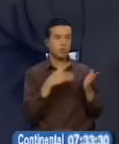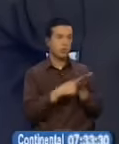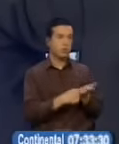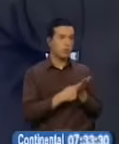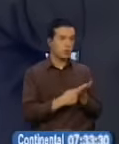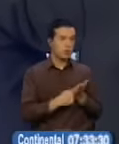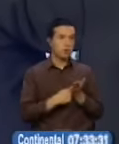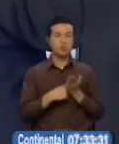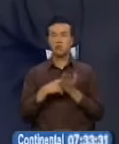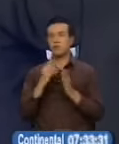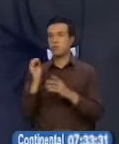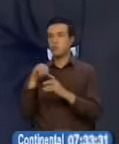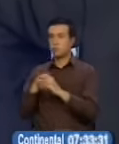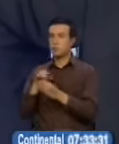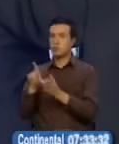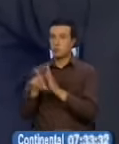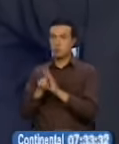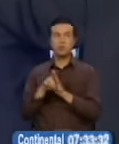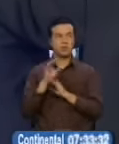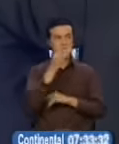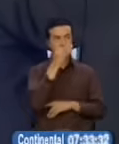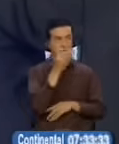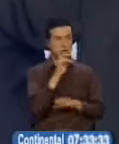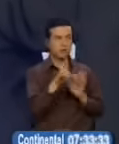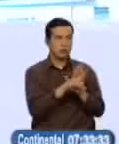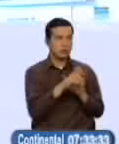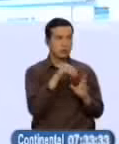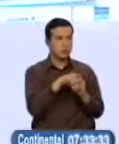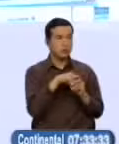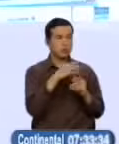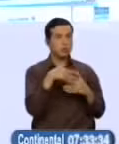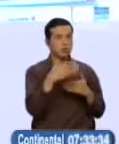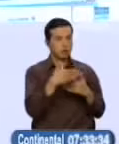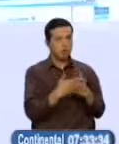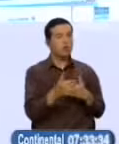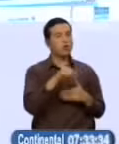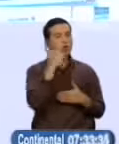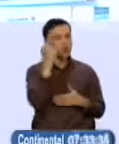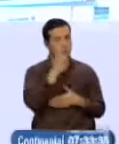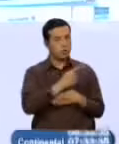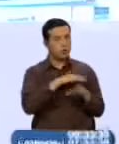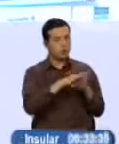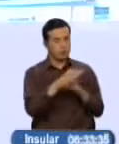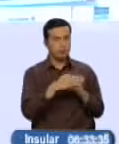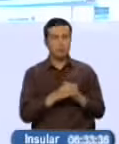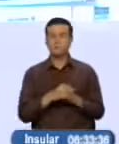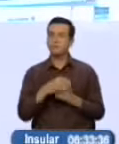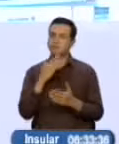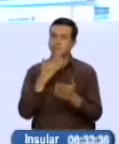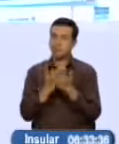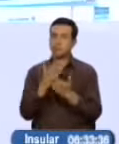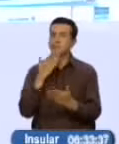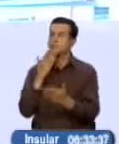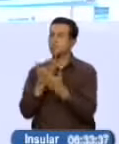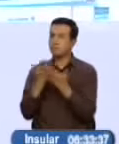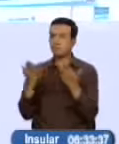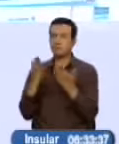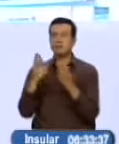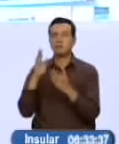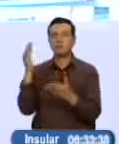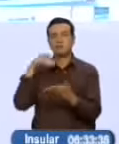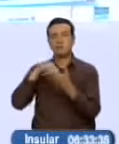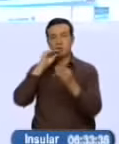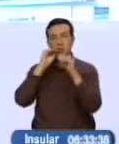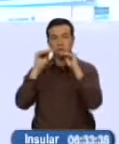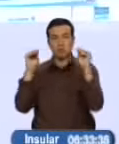conversar, que también analizarlo, es parte de la ley, y que también debe ser parte de la ley, pero lo vamos a tratar en otro momento. Señora Encantada. Presidenta, muchas gracias. Gracias, y solamente